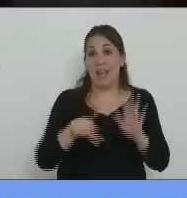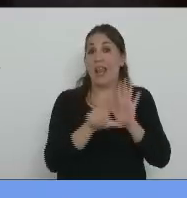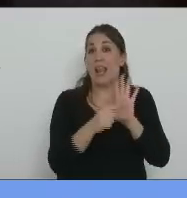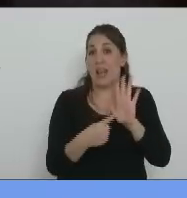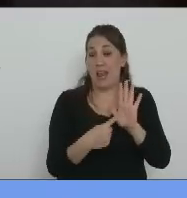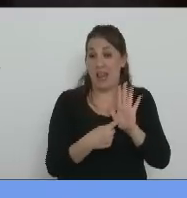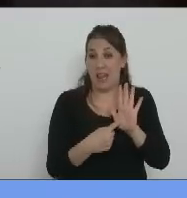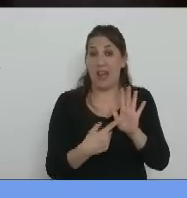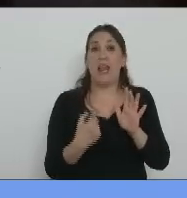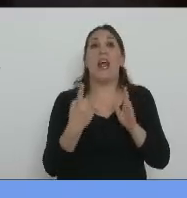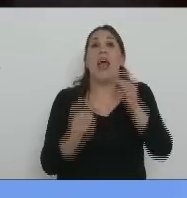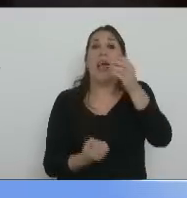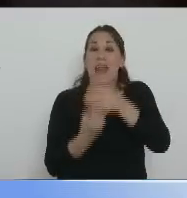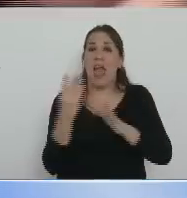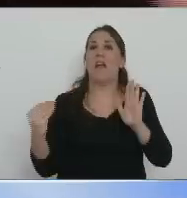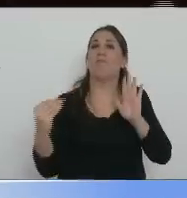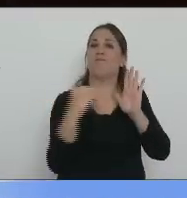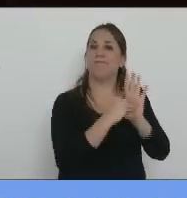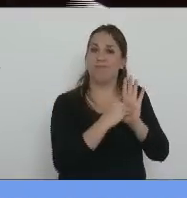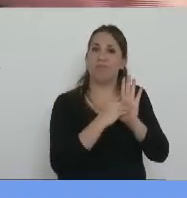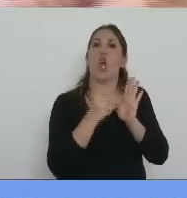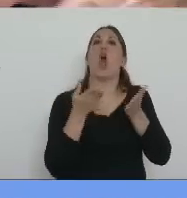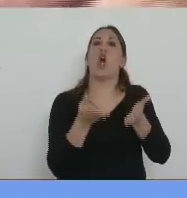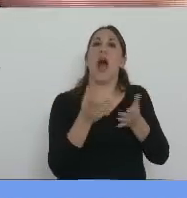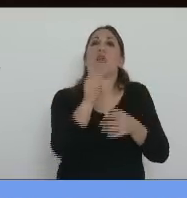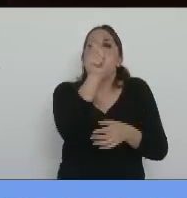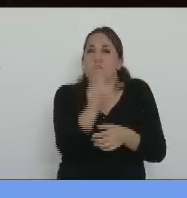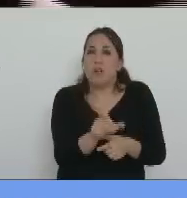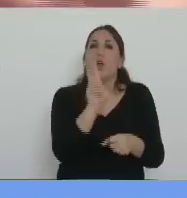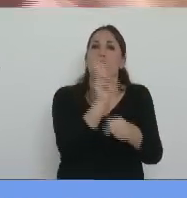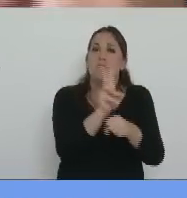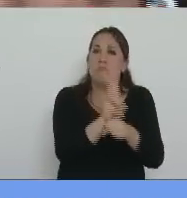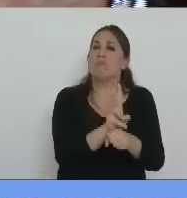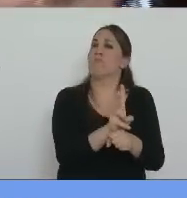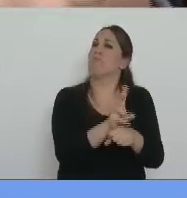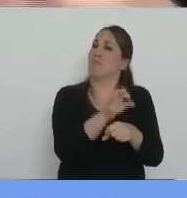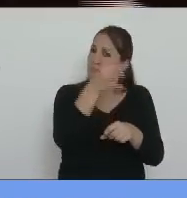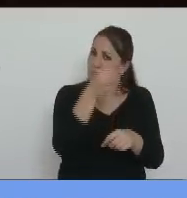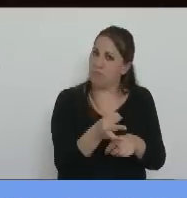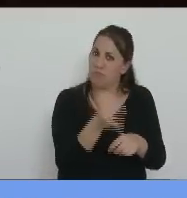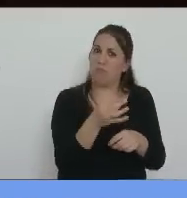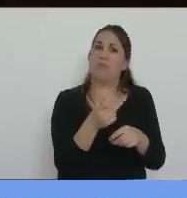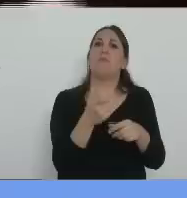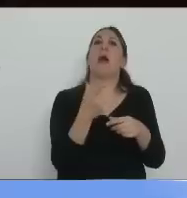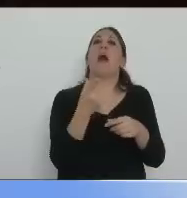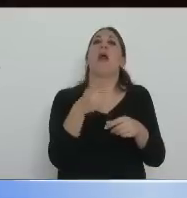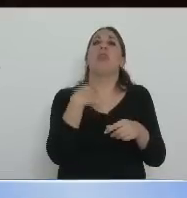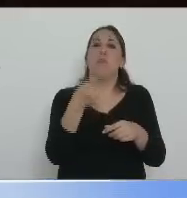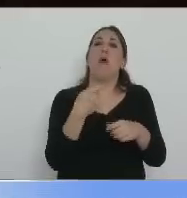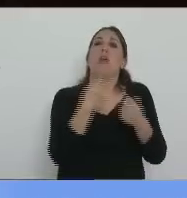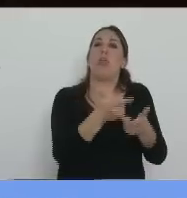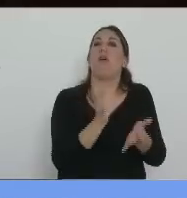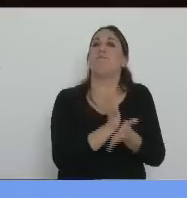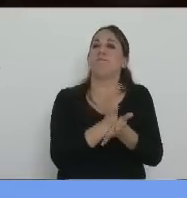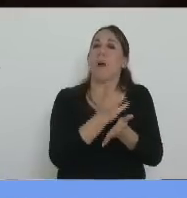no solamente la figura del colaborador que además lo protegemos le damos garantía le damos una buena recompensa obviamente